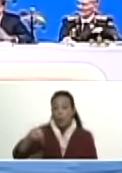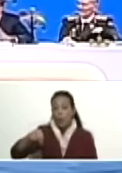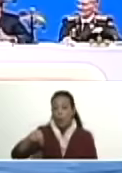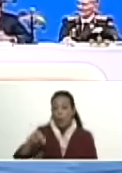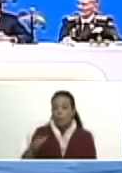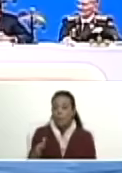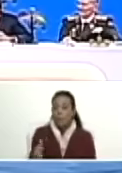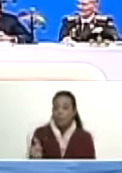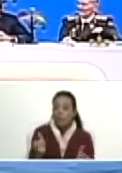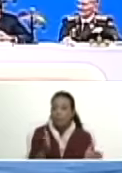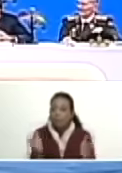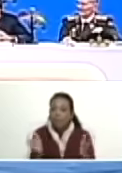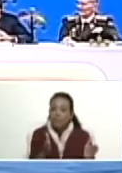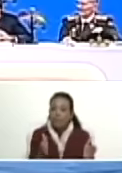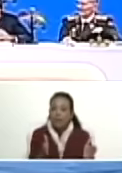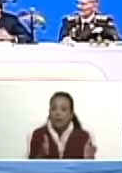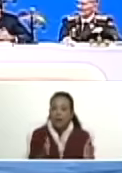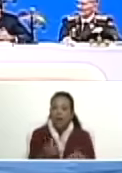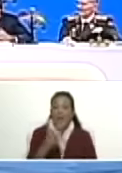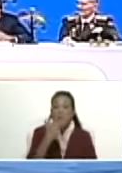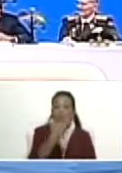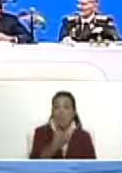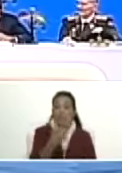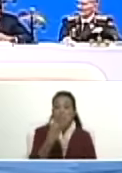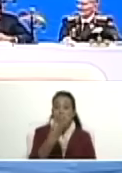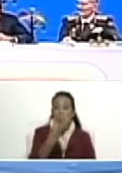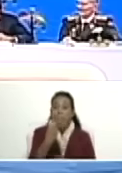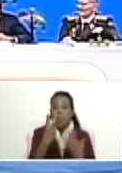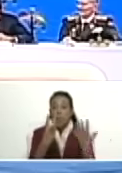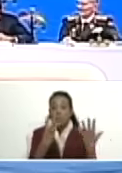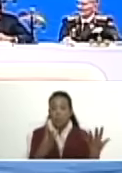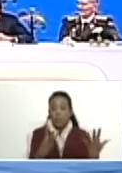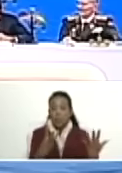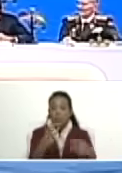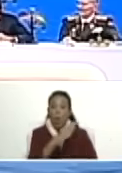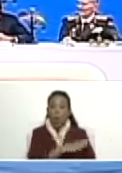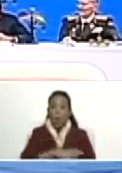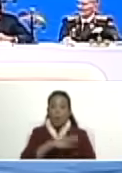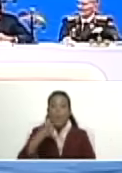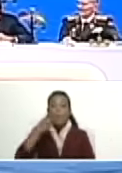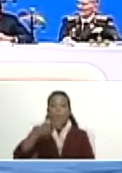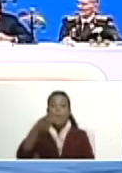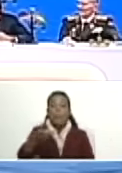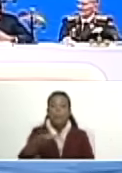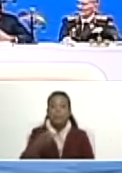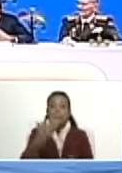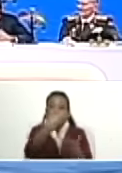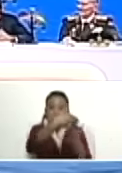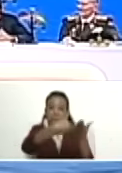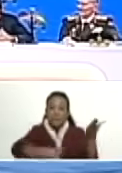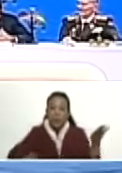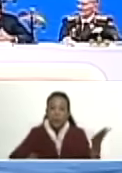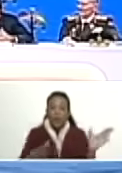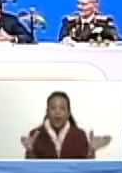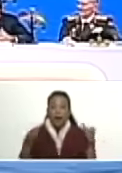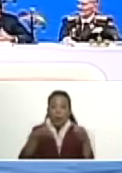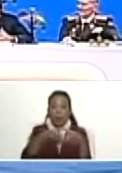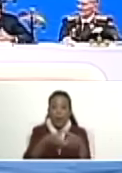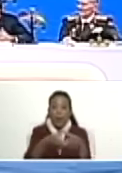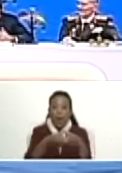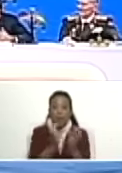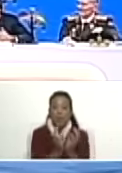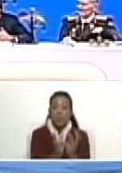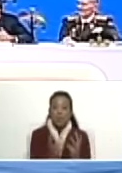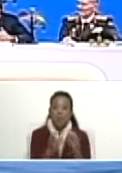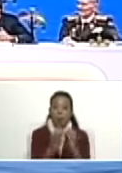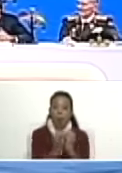ante la 348 sesión de la Comisión de Política Especial de la Organización de Naciones